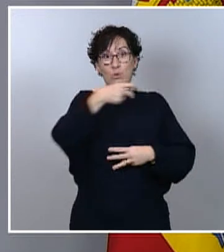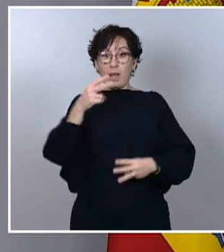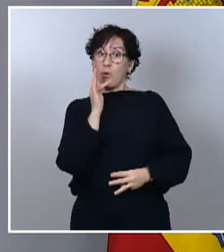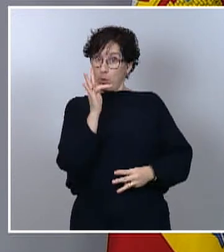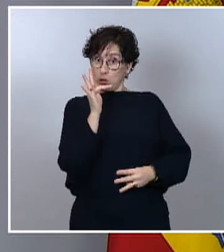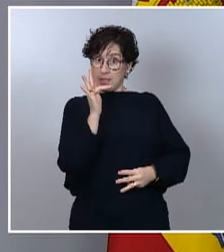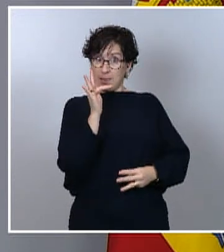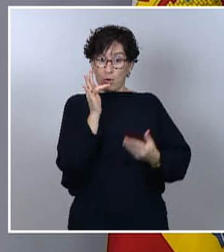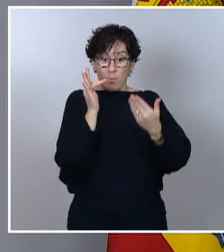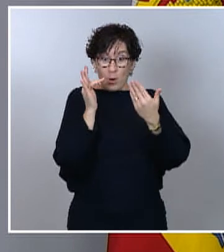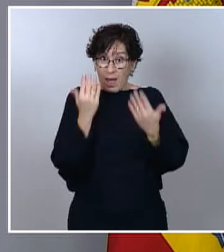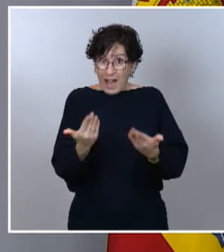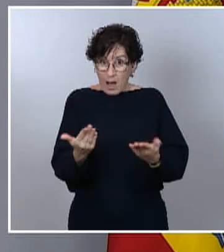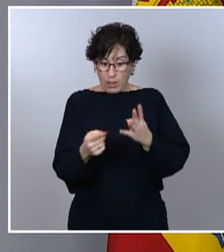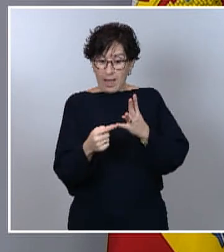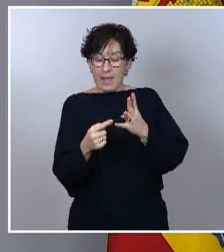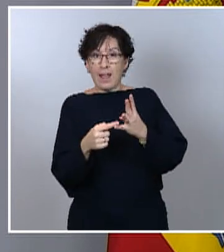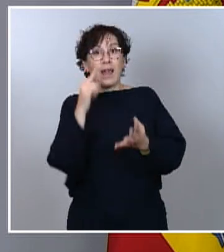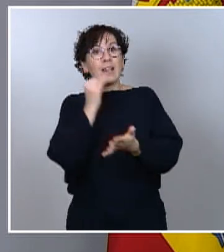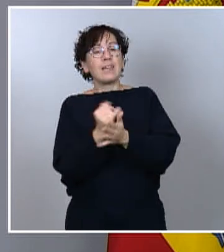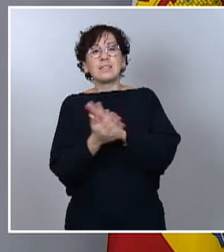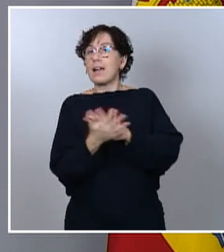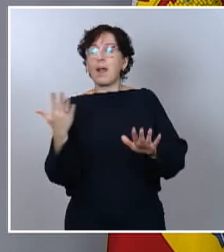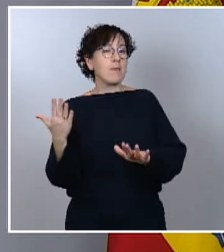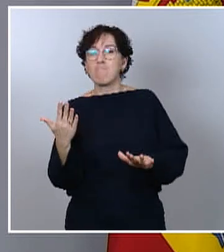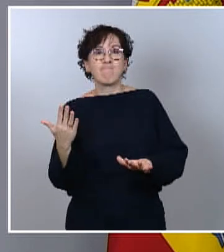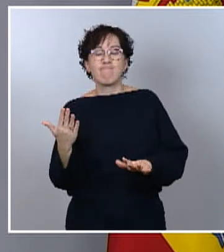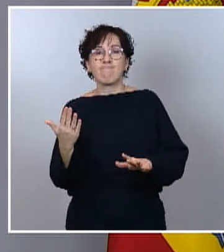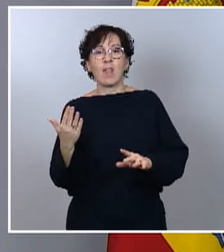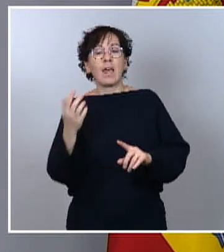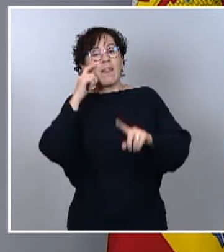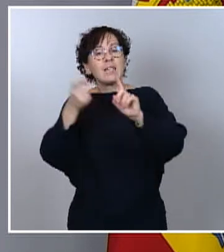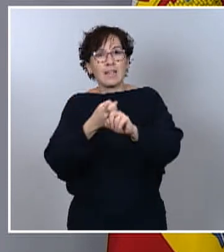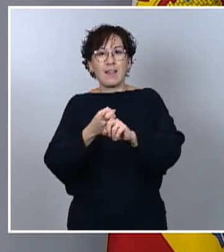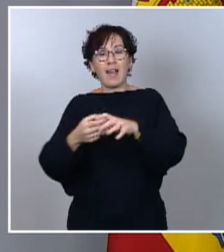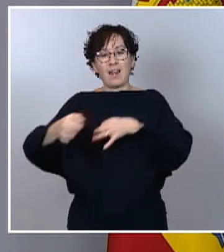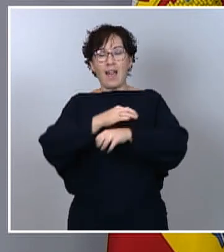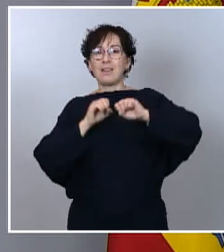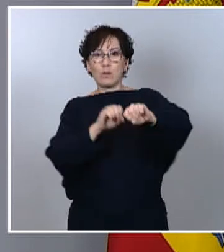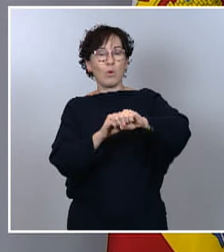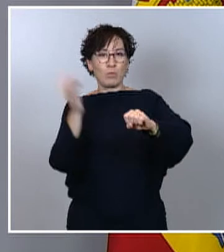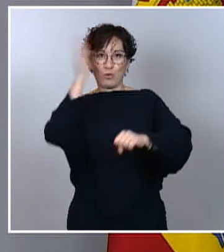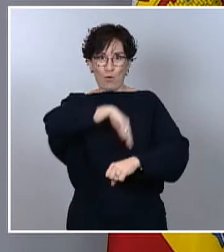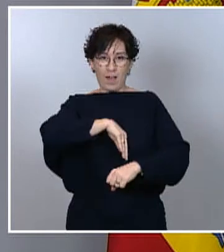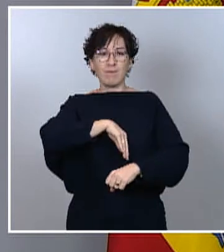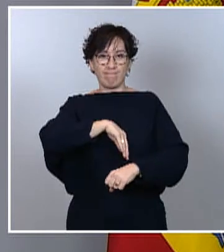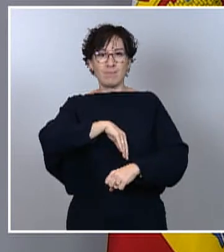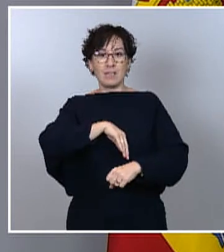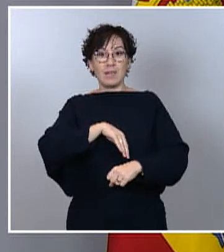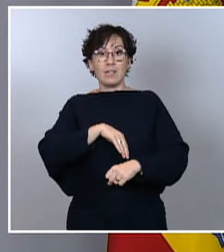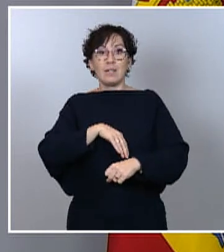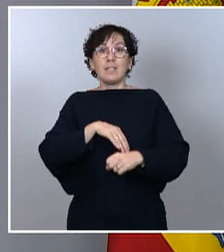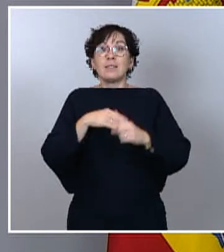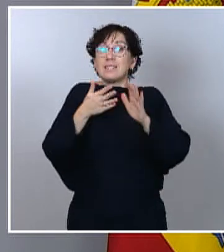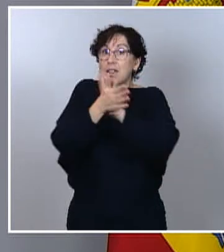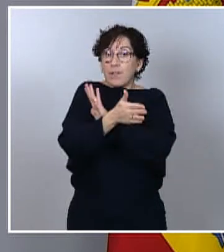no ha sido capaz de detectar esos anticuerpos. Como han mencionado mis compañeros aquí, todavía no sabemos qué ocurre con estas